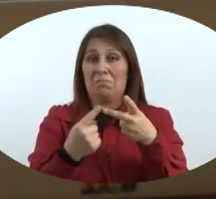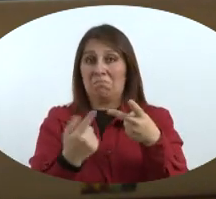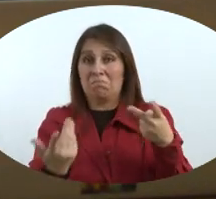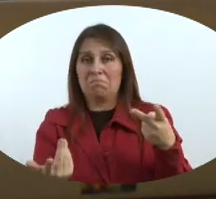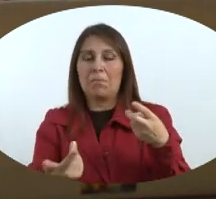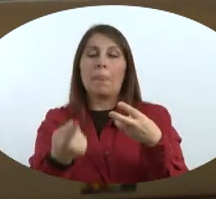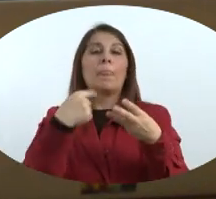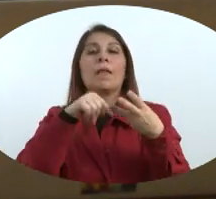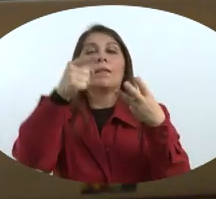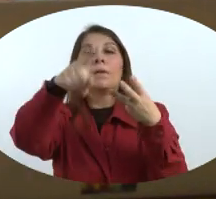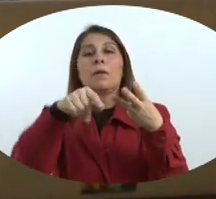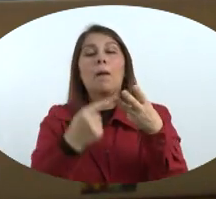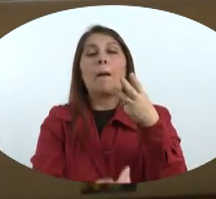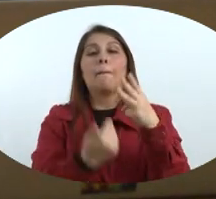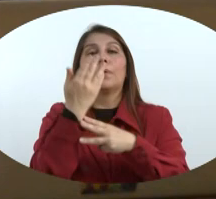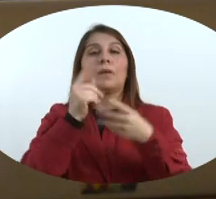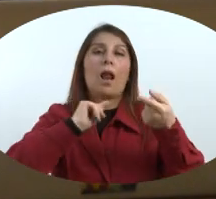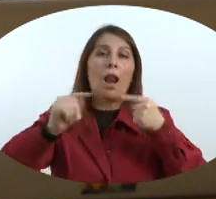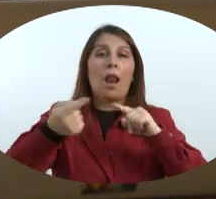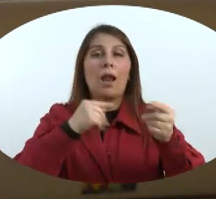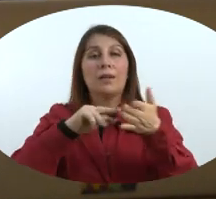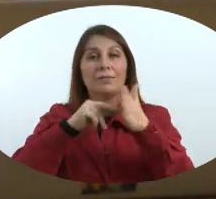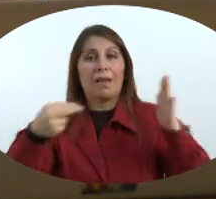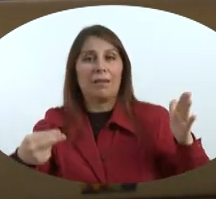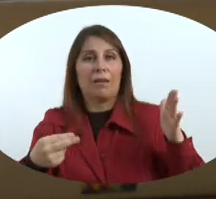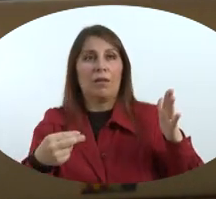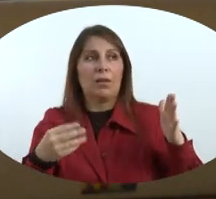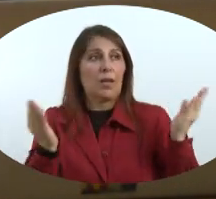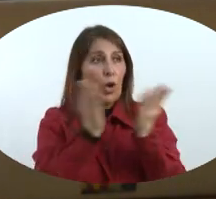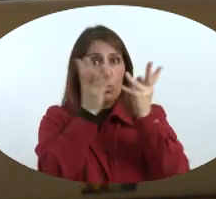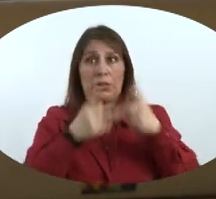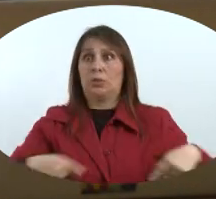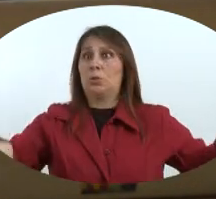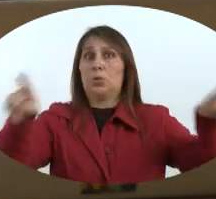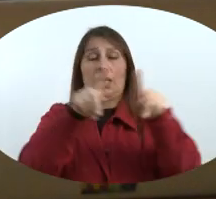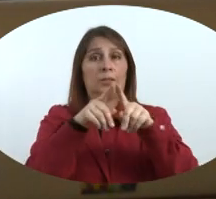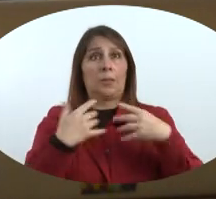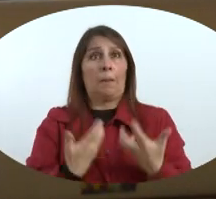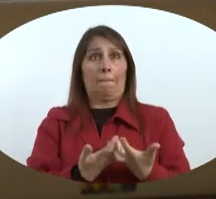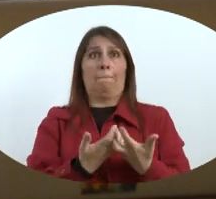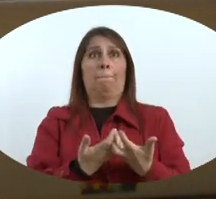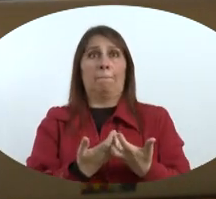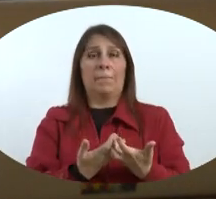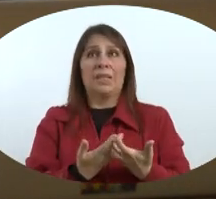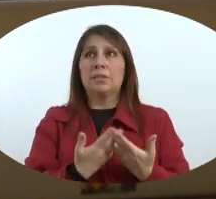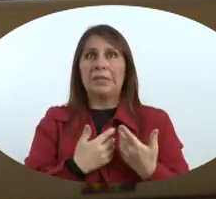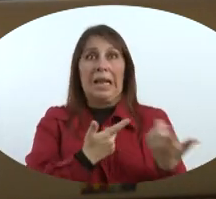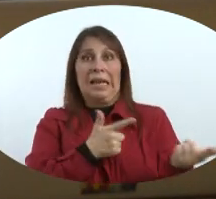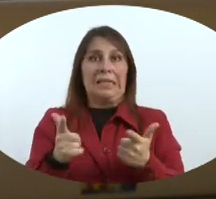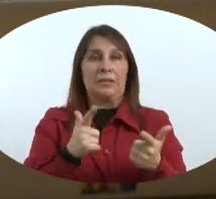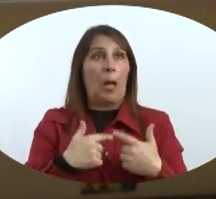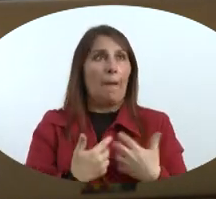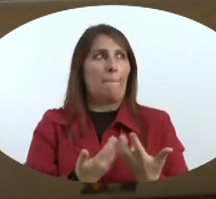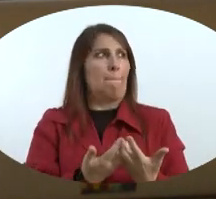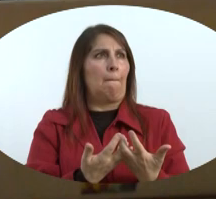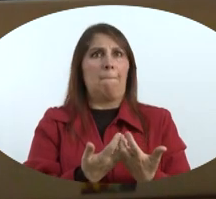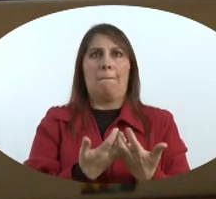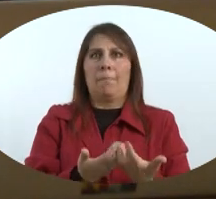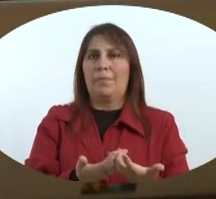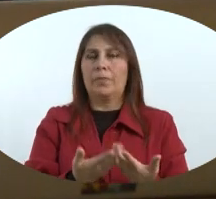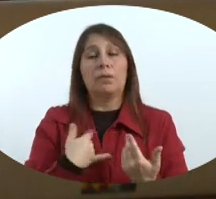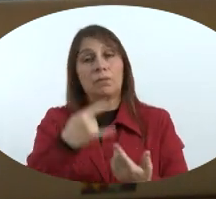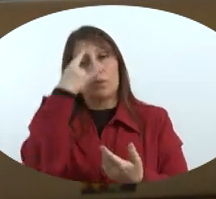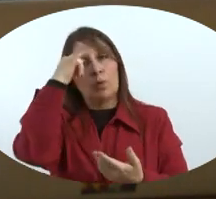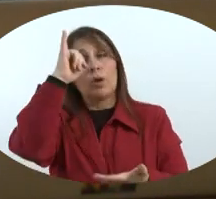empezar a dar un debate técnico para el cual el estudiantado creo que en este momento no estaba aún preparado y que creo